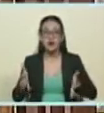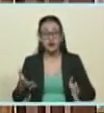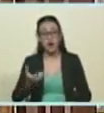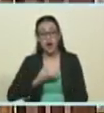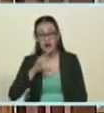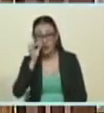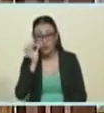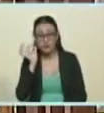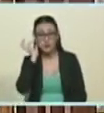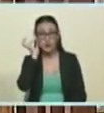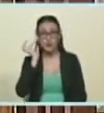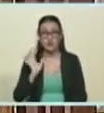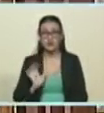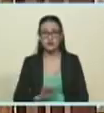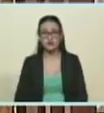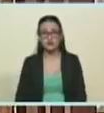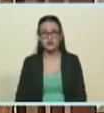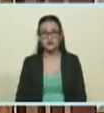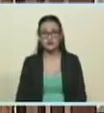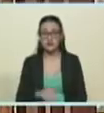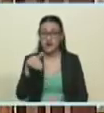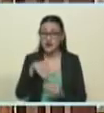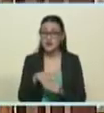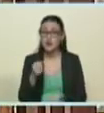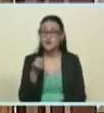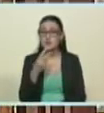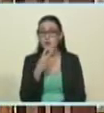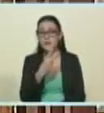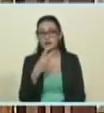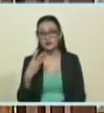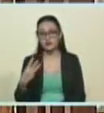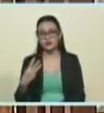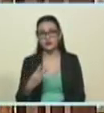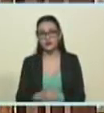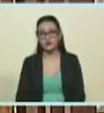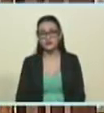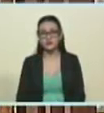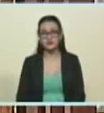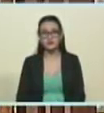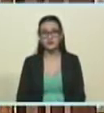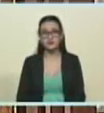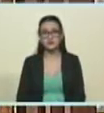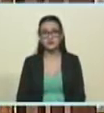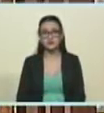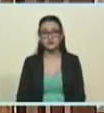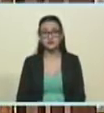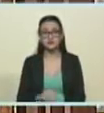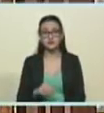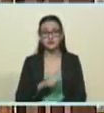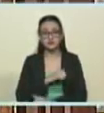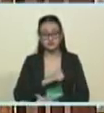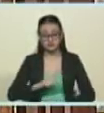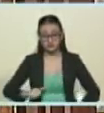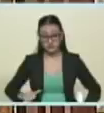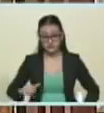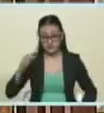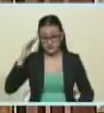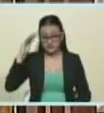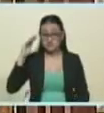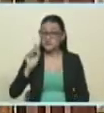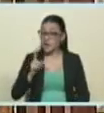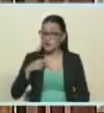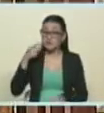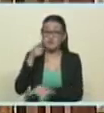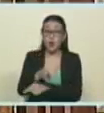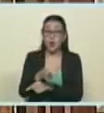Alcalde y alcaldesa. Va a ser la elección número 23. Compañeros de la Fuerza Armada Nacional Bolivariana. Ya le he dado